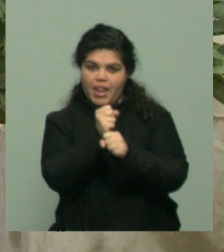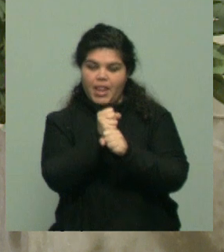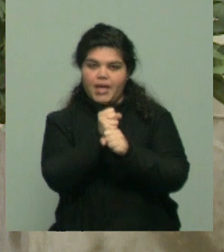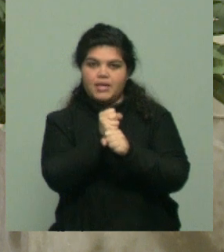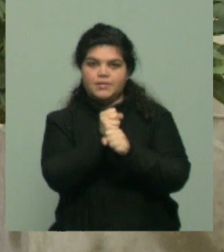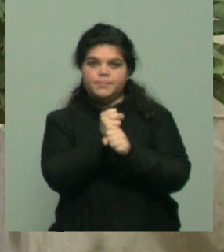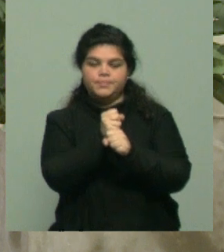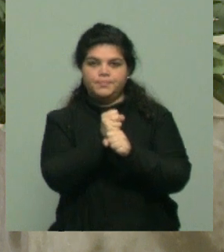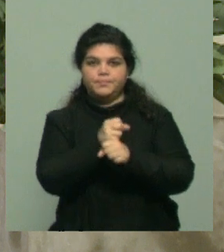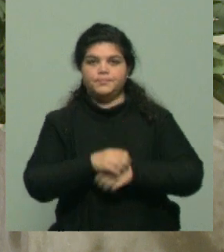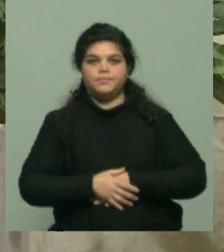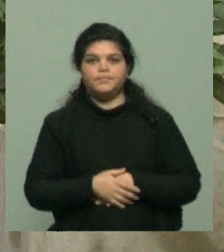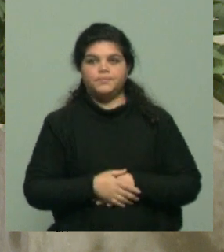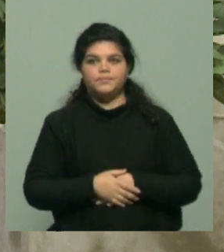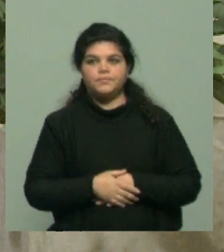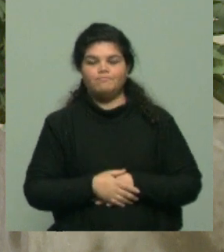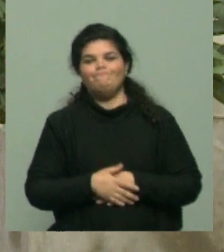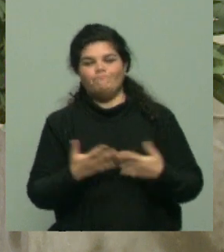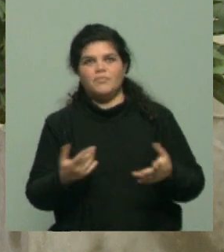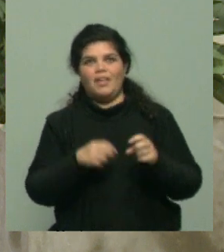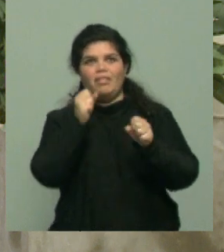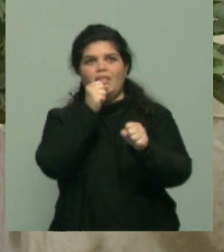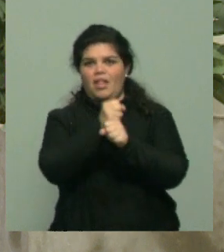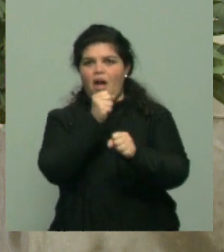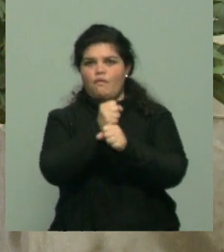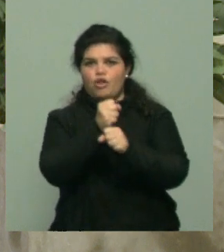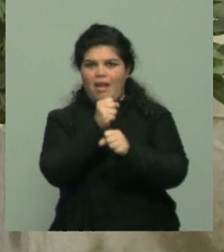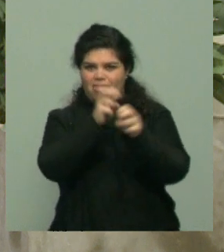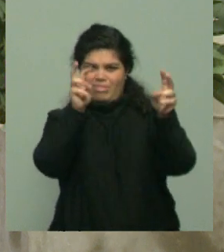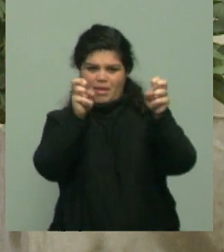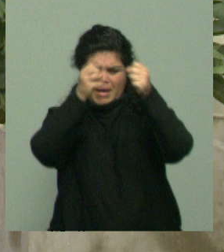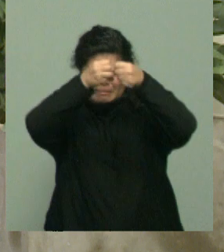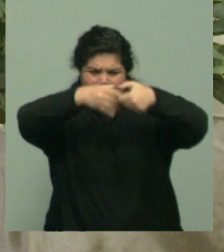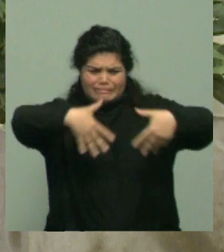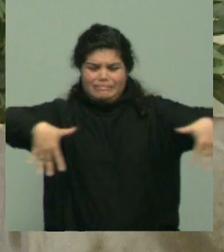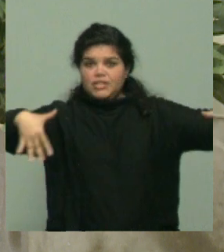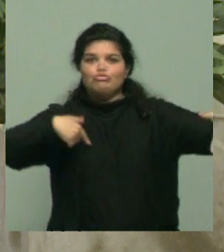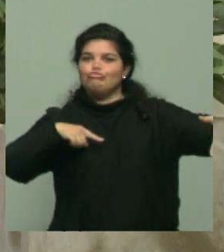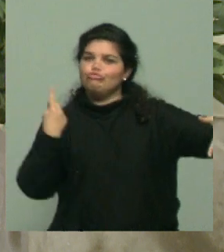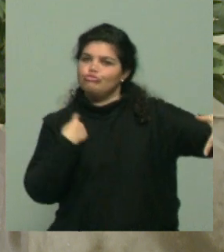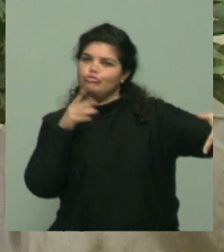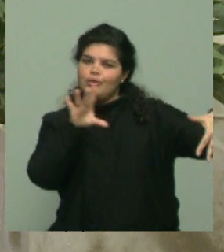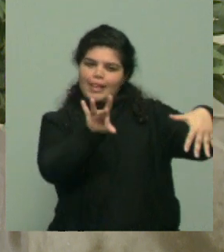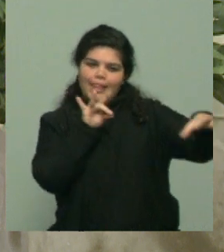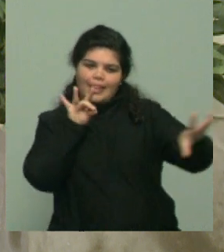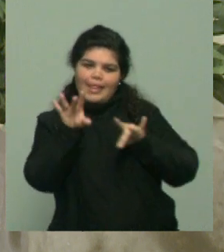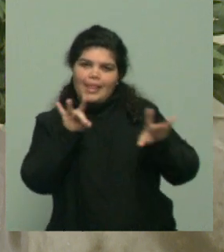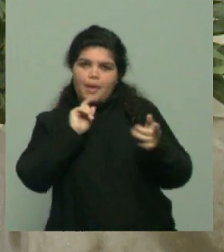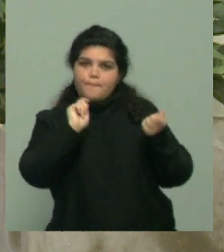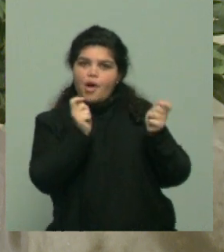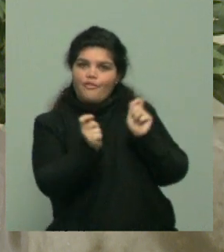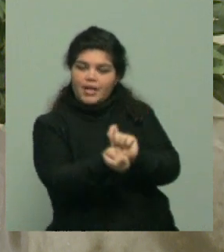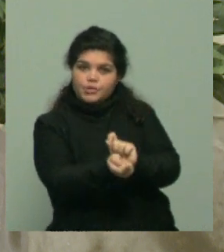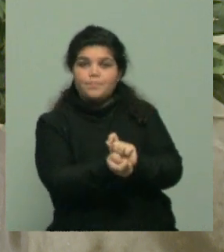si tenemos que desplegarlo realmente es muy amplio. Queremos al menos tocar algunas modificaciones que se vienen. A partir, digamos, de la